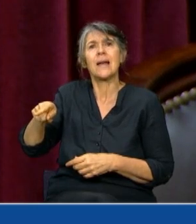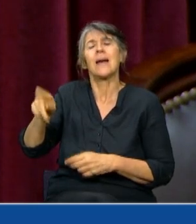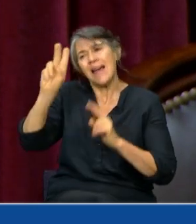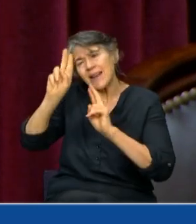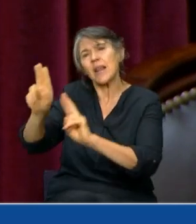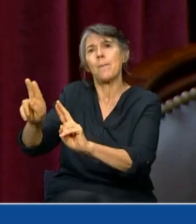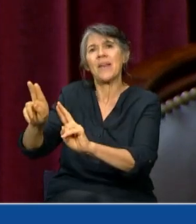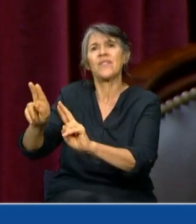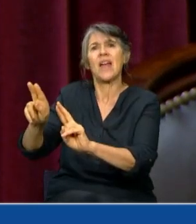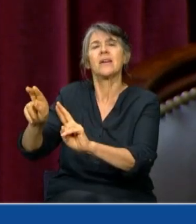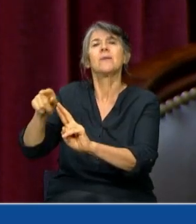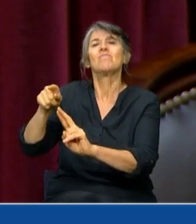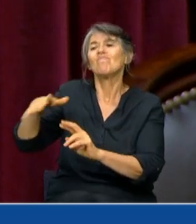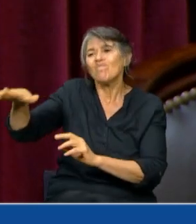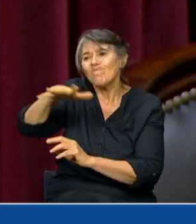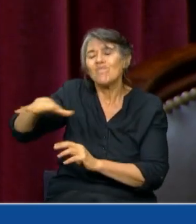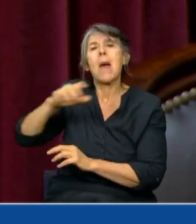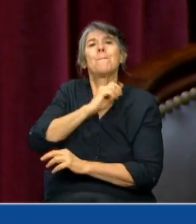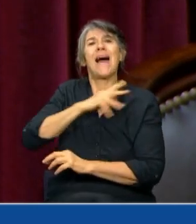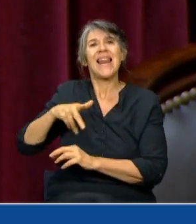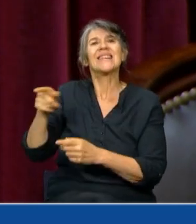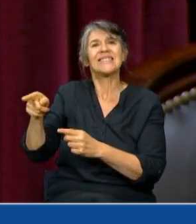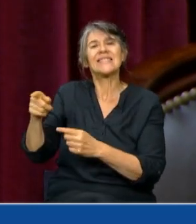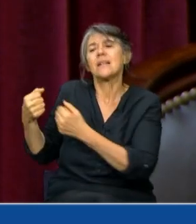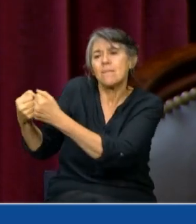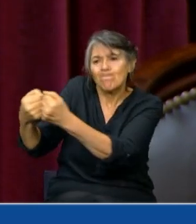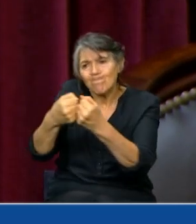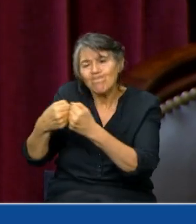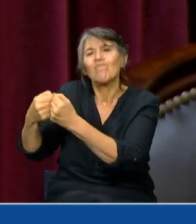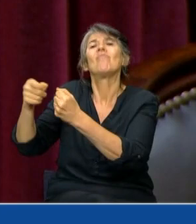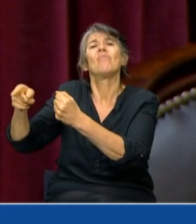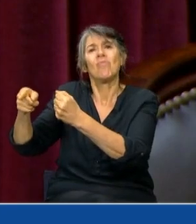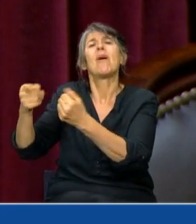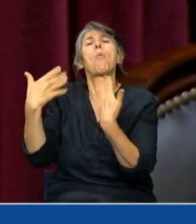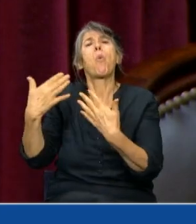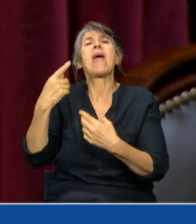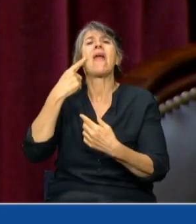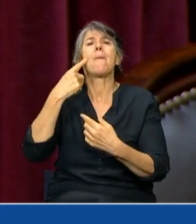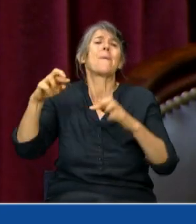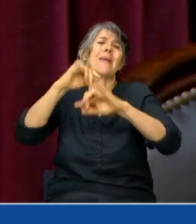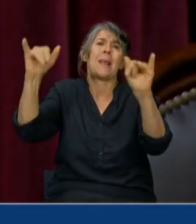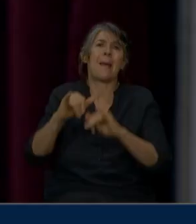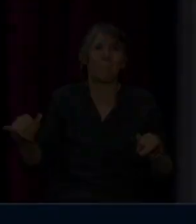es una Palestina socialista donde convivan en paz árabes y judíos. Muchas gracias, Presidenta. Gracias, diputado.